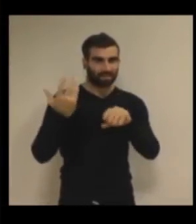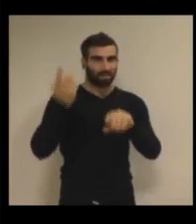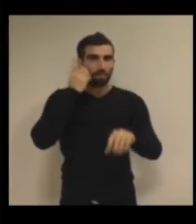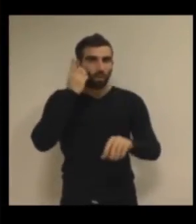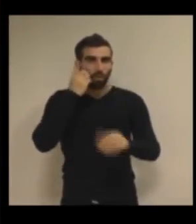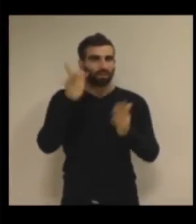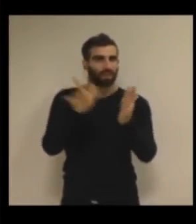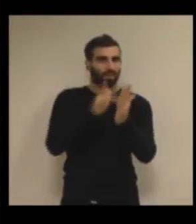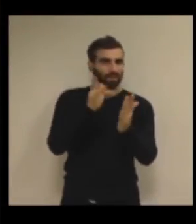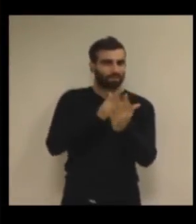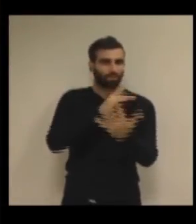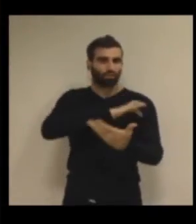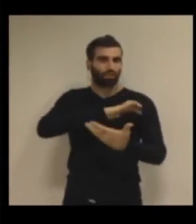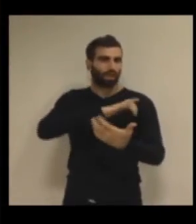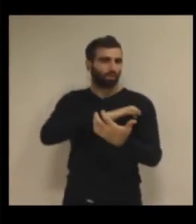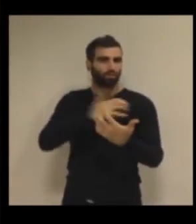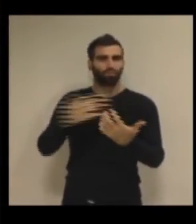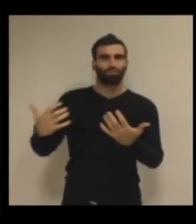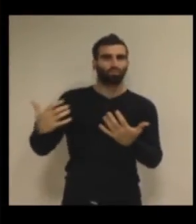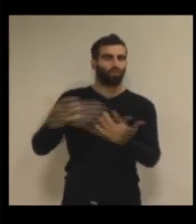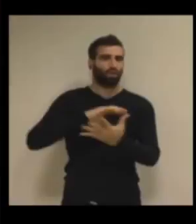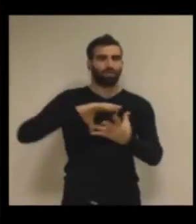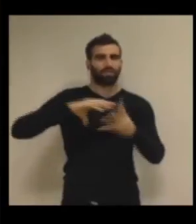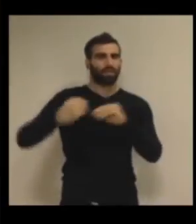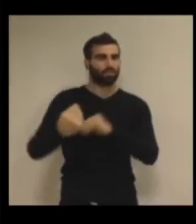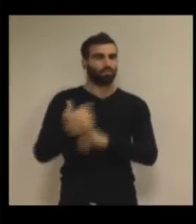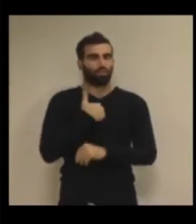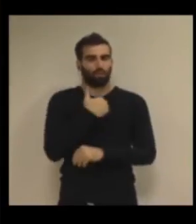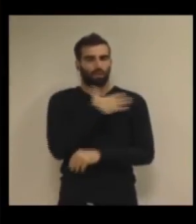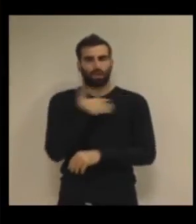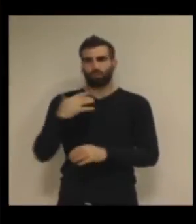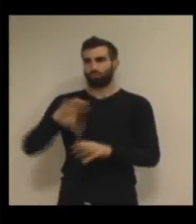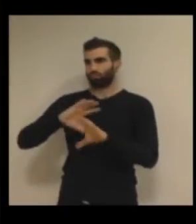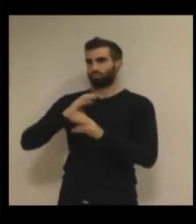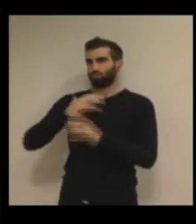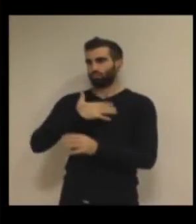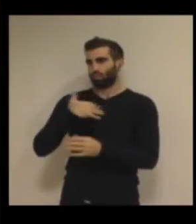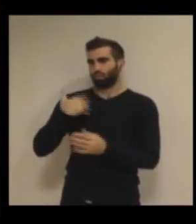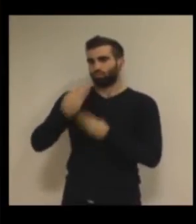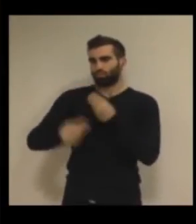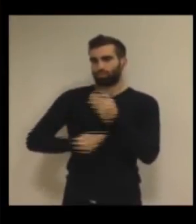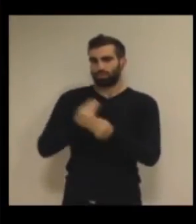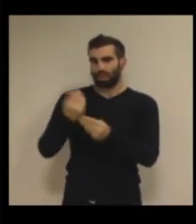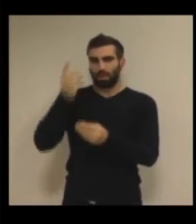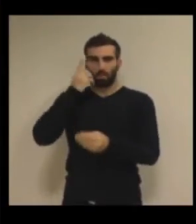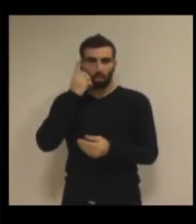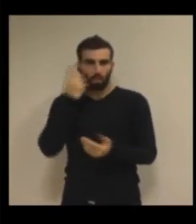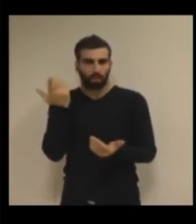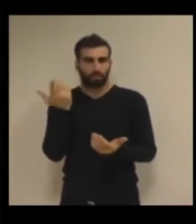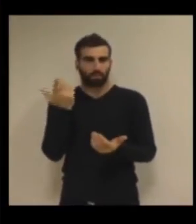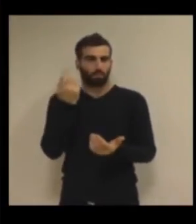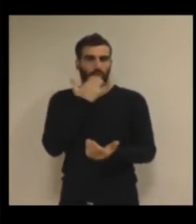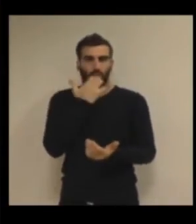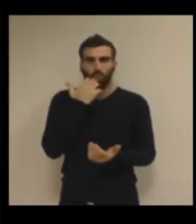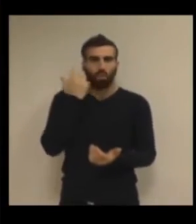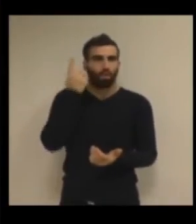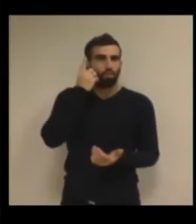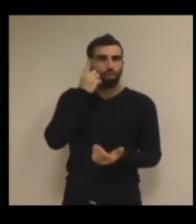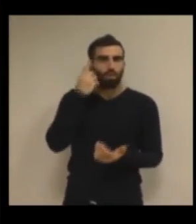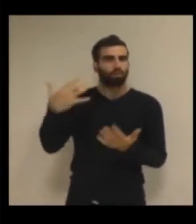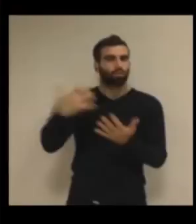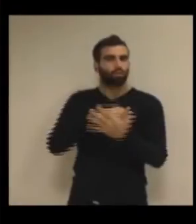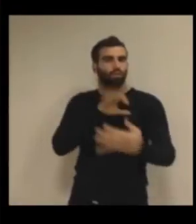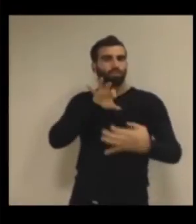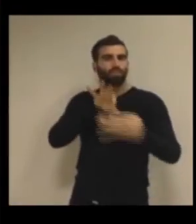desgraciadamente porque mi deseo es que fuera todo como mucho más universal, ¿no? Que dijeras todos los terminales móviles son compatibles con HTML5 y está